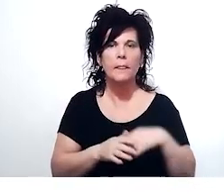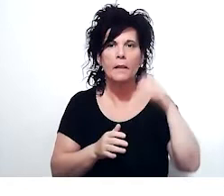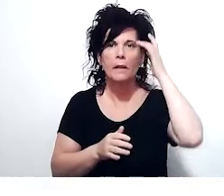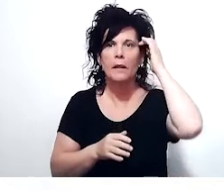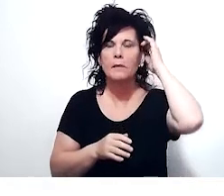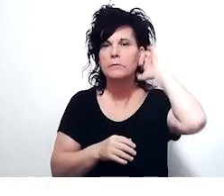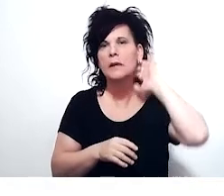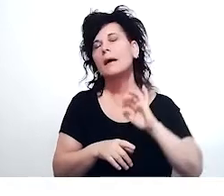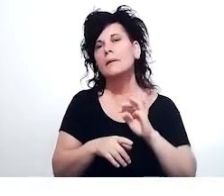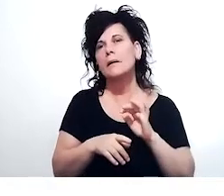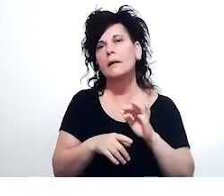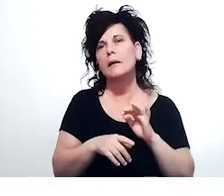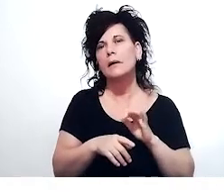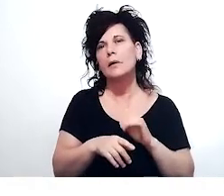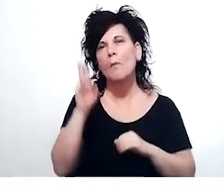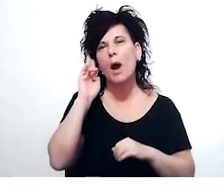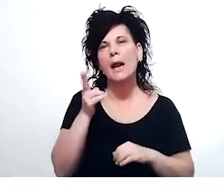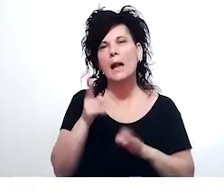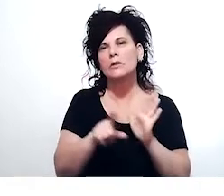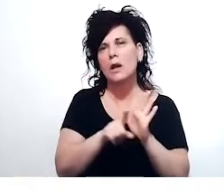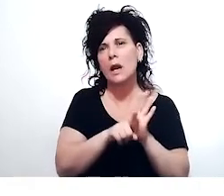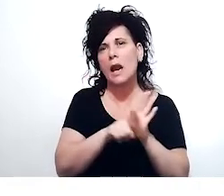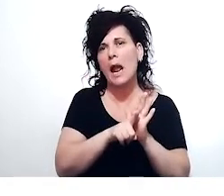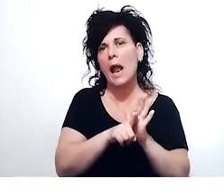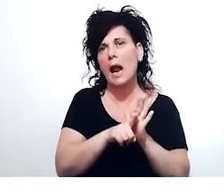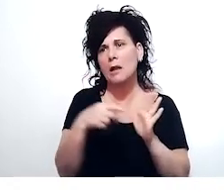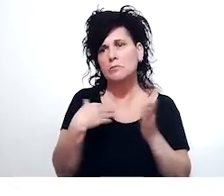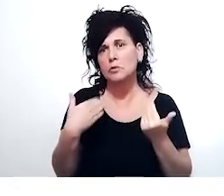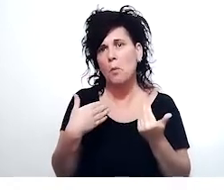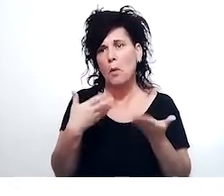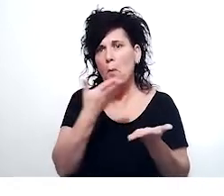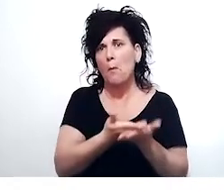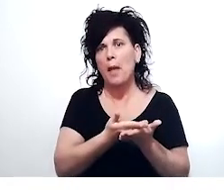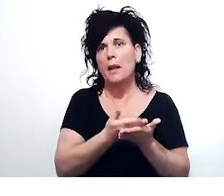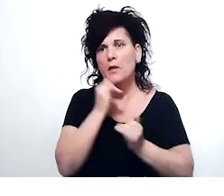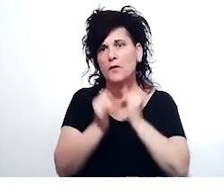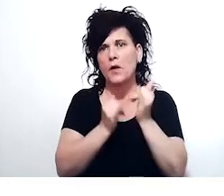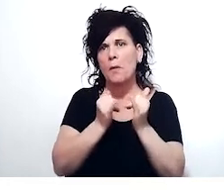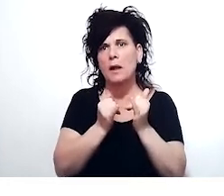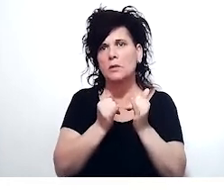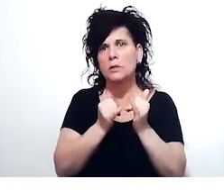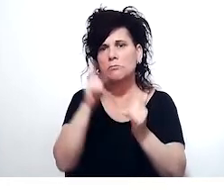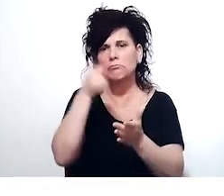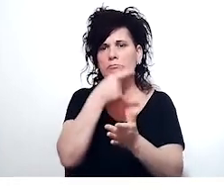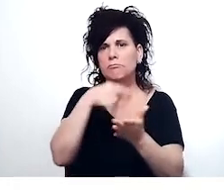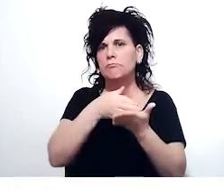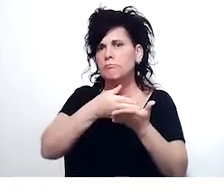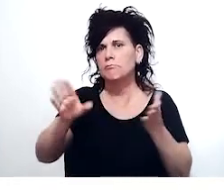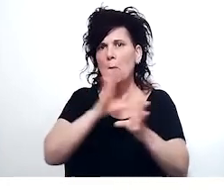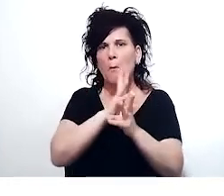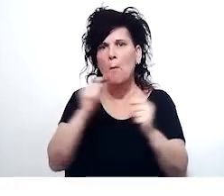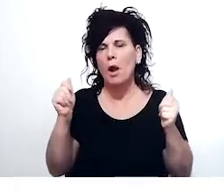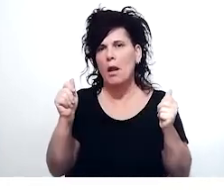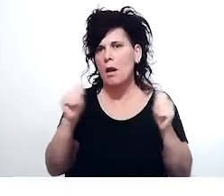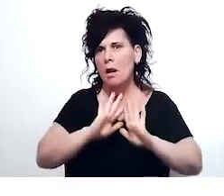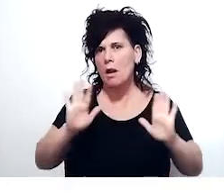no hay alguna razón legal que fuera necesario que se retenga, yo podría pedir que toda la información se borre. Entonces, va un poco